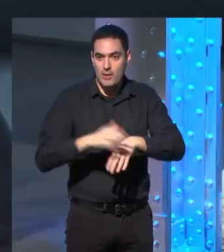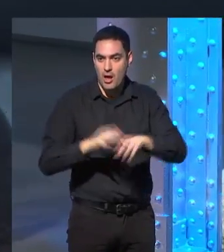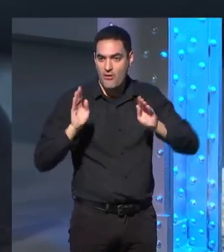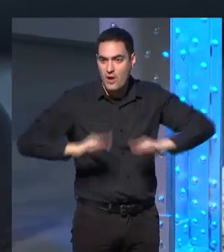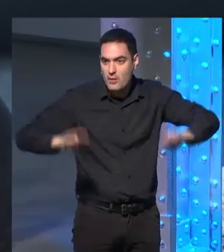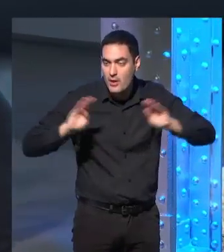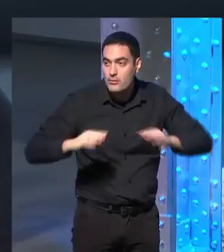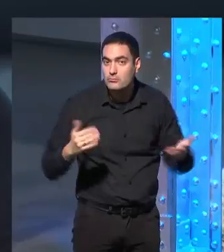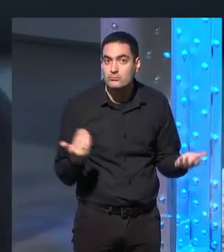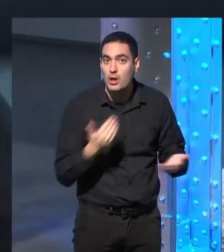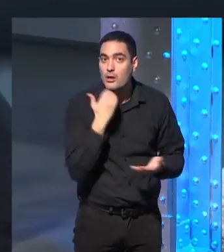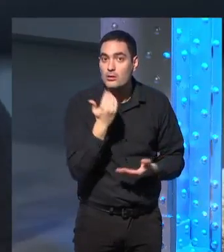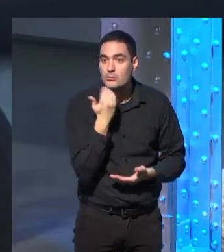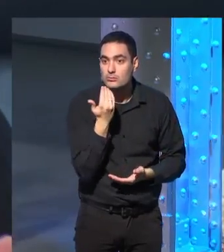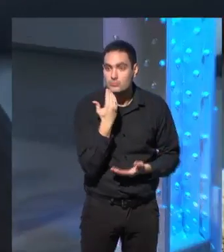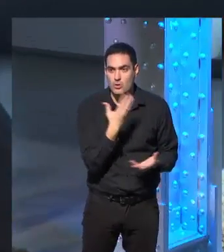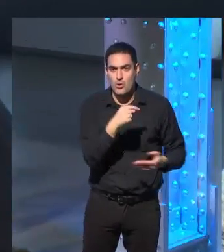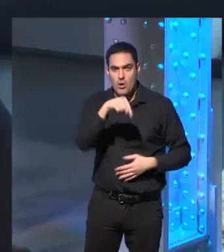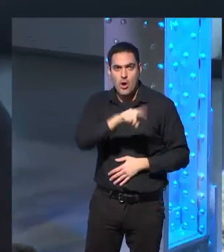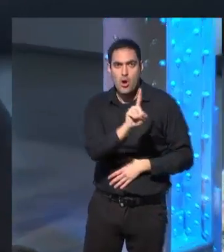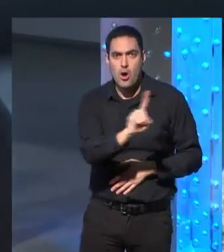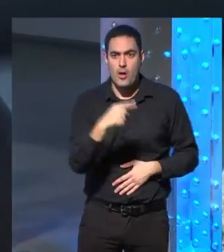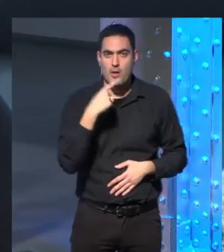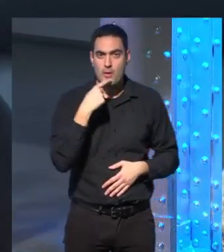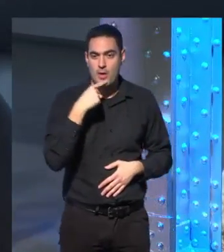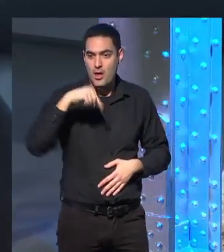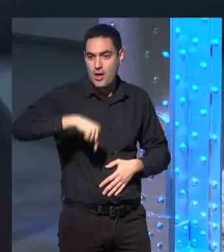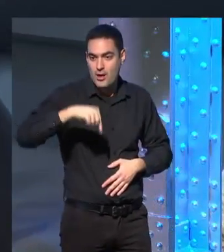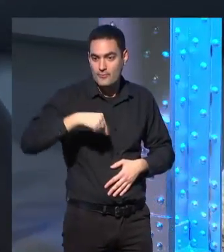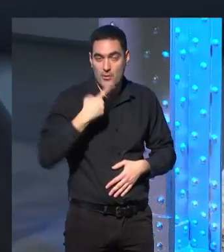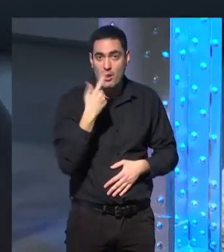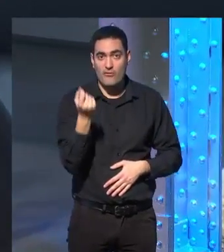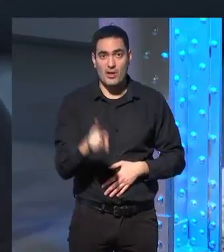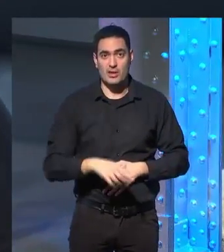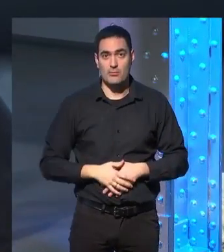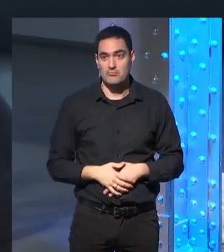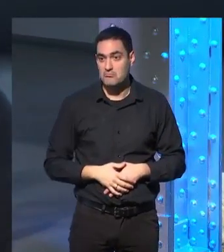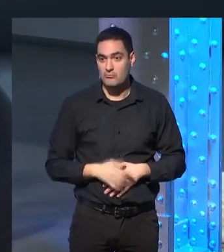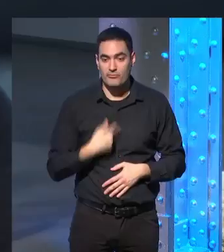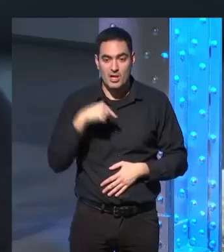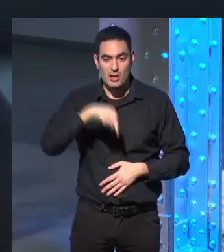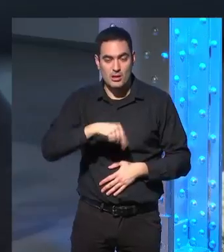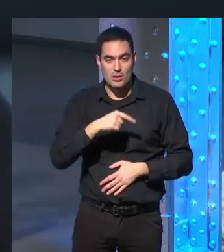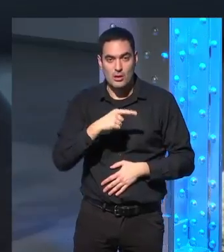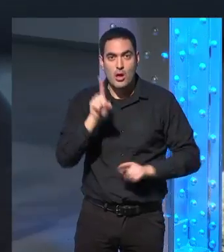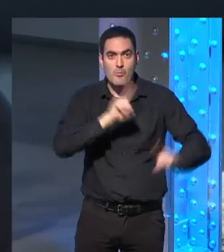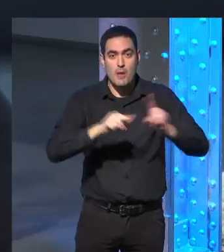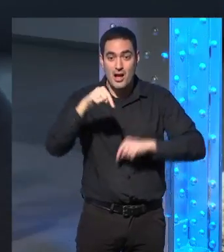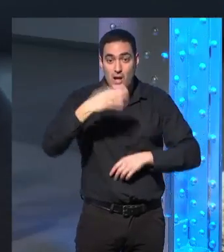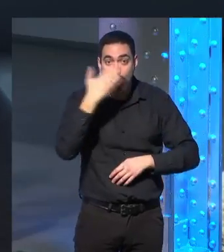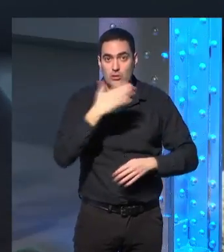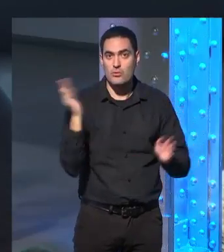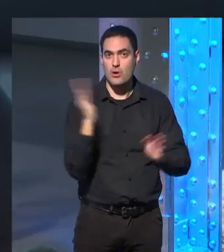dar... Me lo han dicho hoy precisamente, es que aquí no nos hace falta. Aquí no tenemos esos problemas.